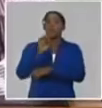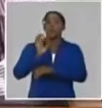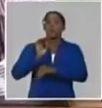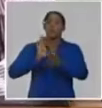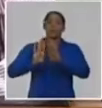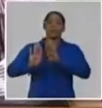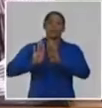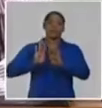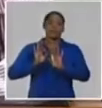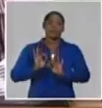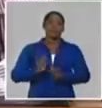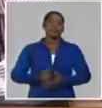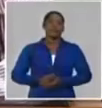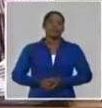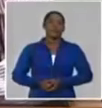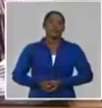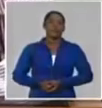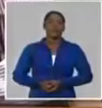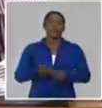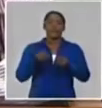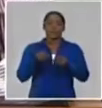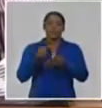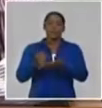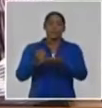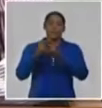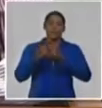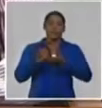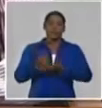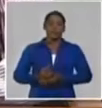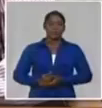eso el segmento.